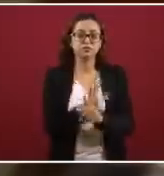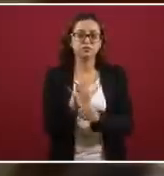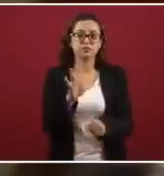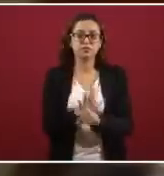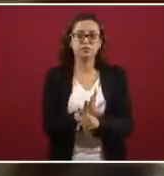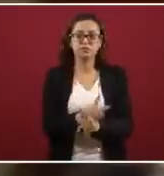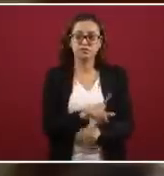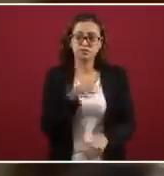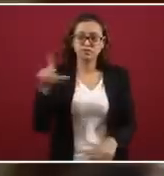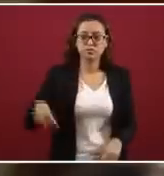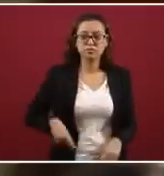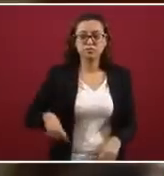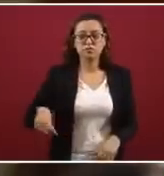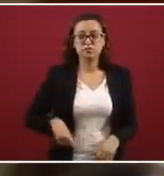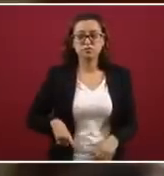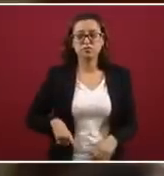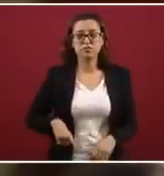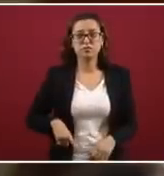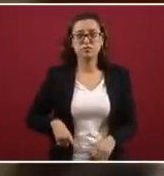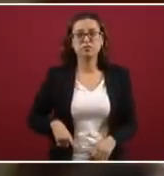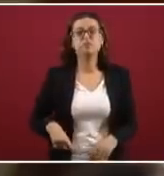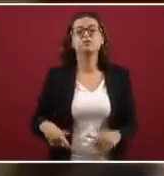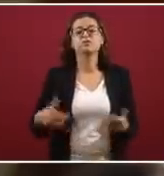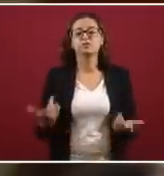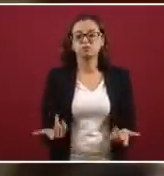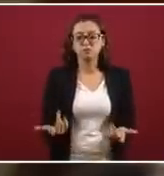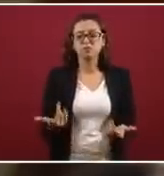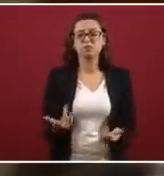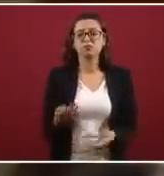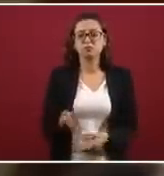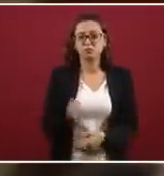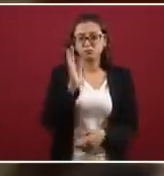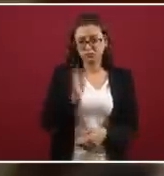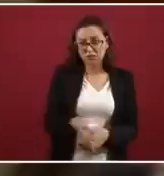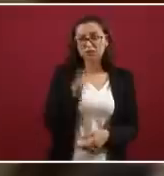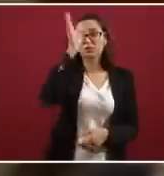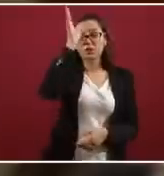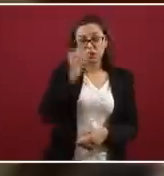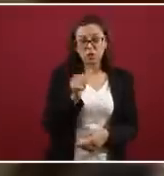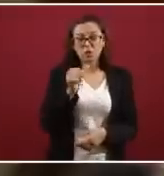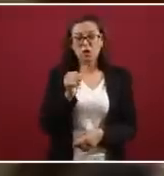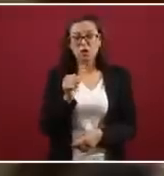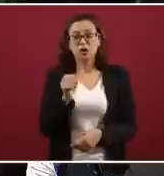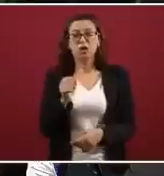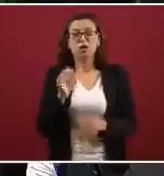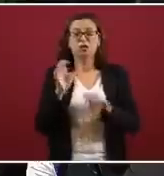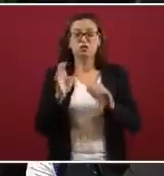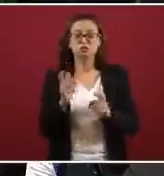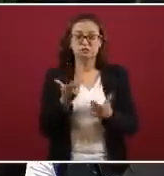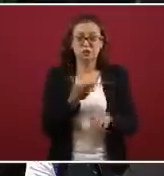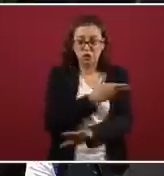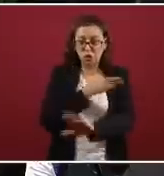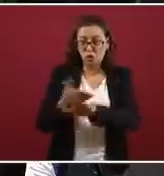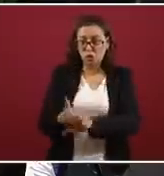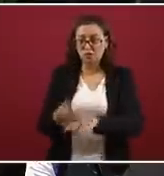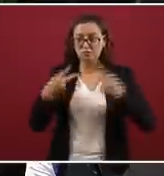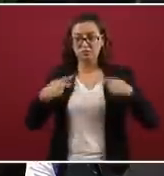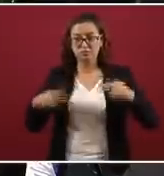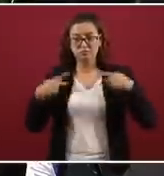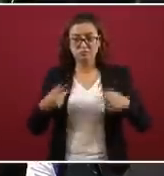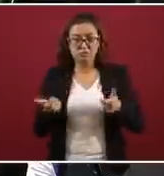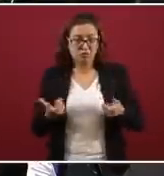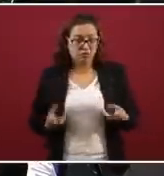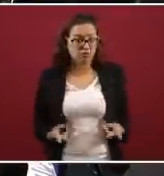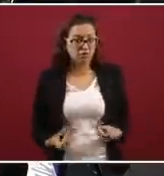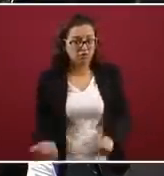su gobierno consiente o avala medidas que afecten como esta el bolsillo de los más vulnerables